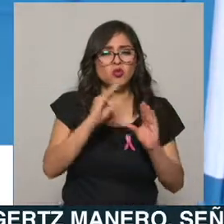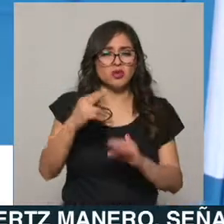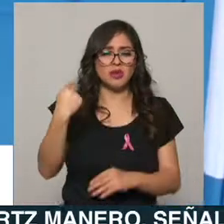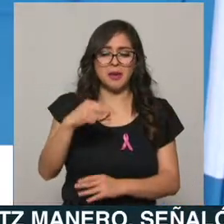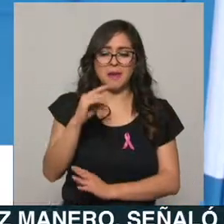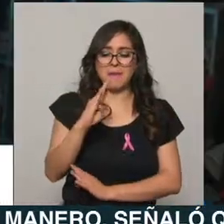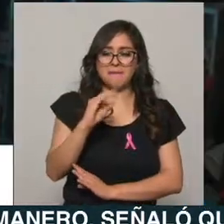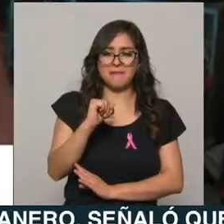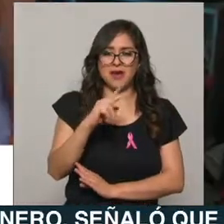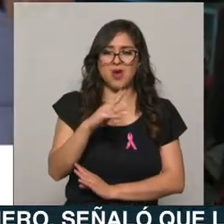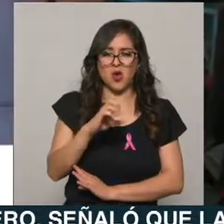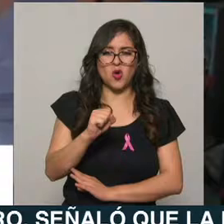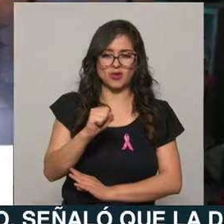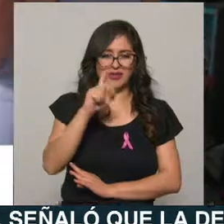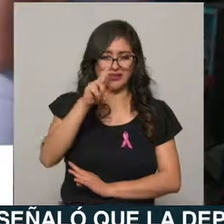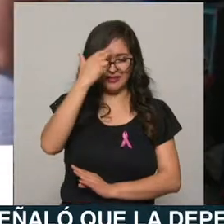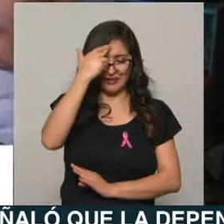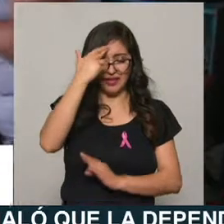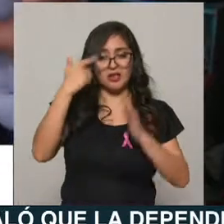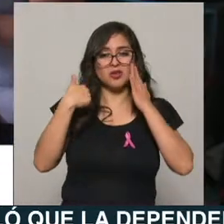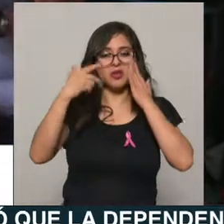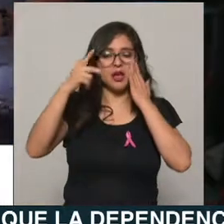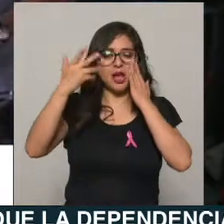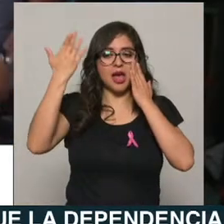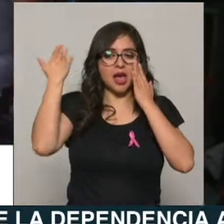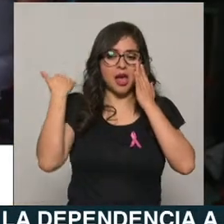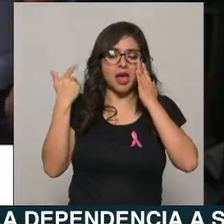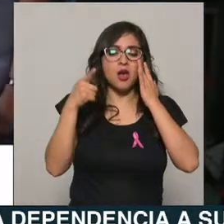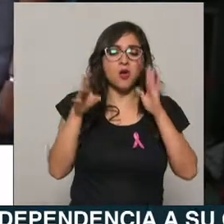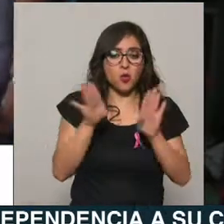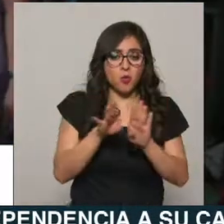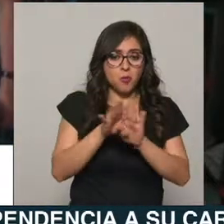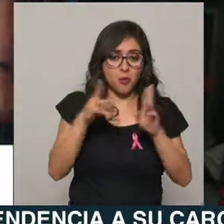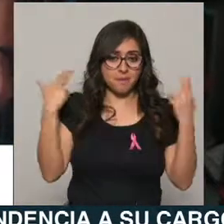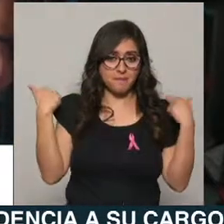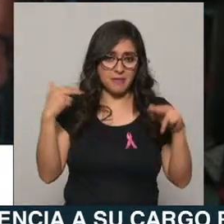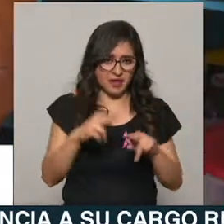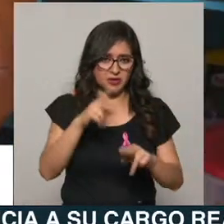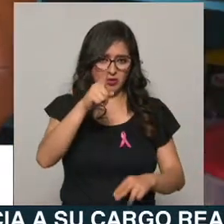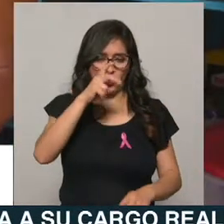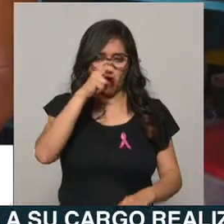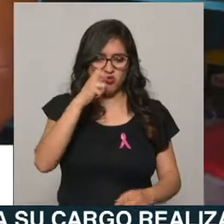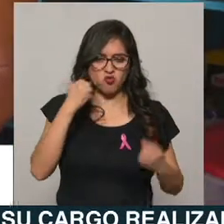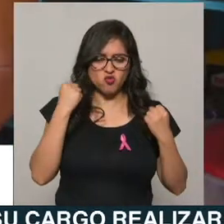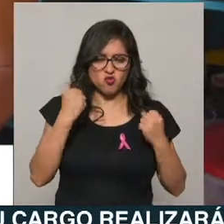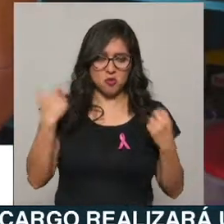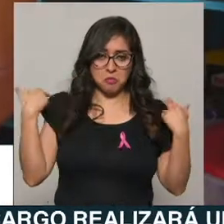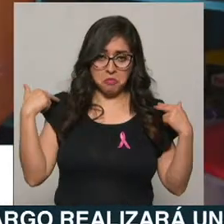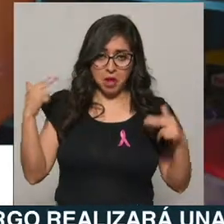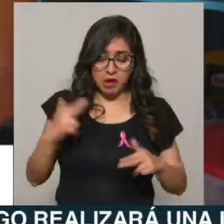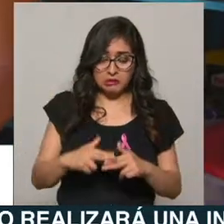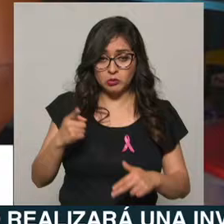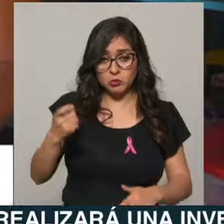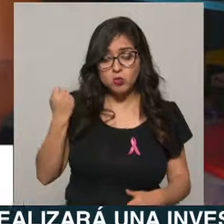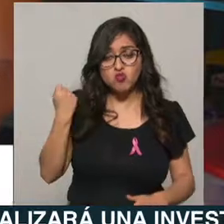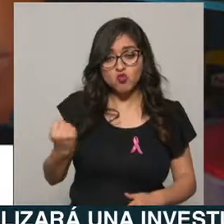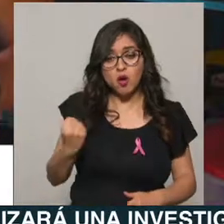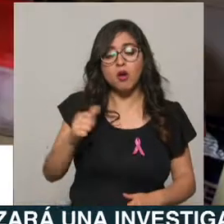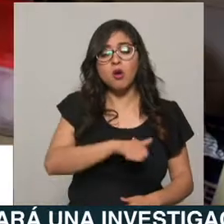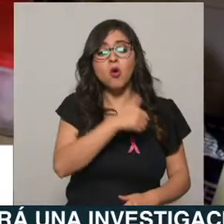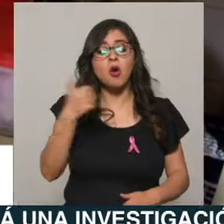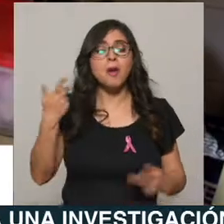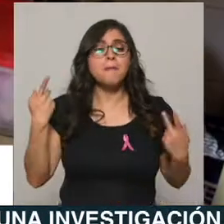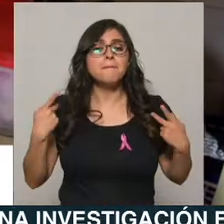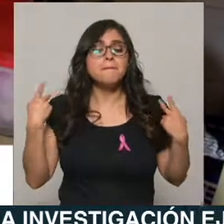barcos. Hoy en día estoy seguro, Ale, que te acuerdas más de los estrictos, de los perros. que de los barcos. Y creo que lo que